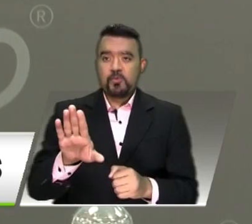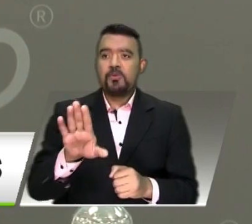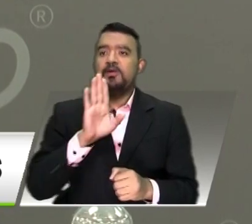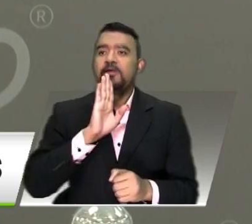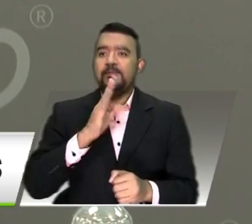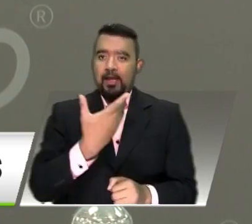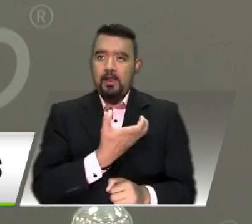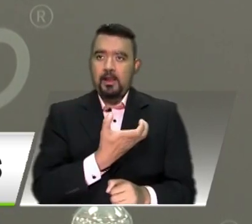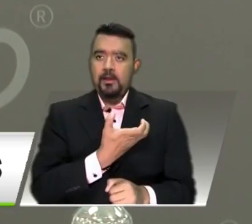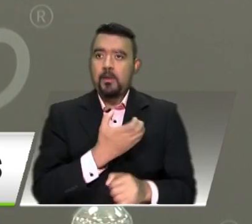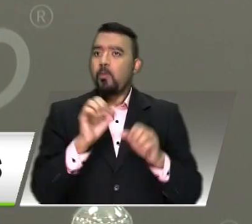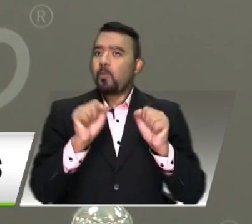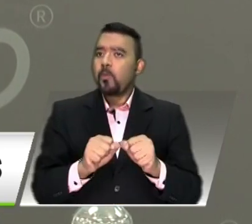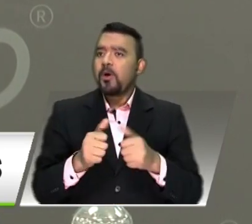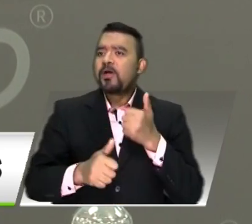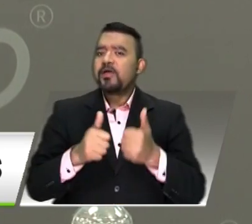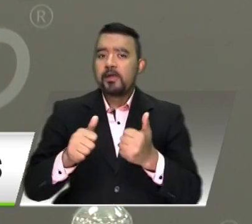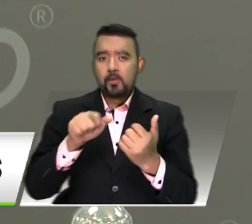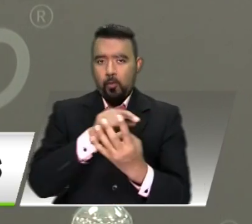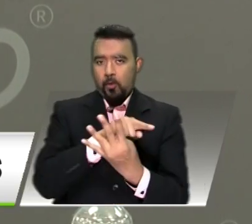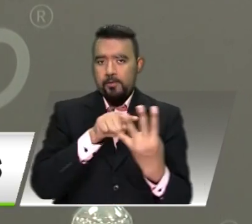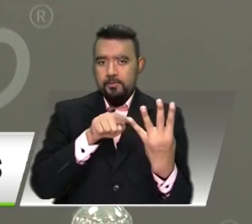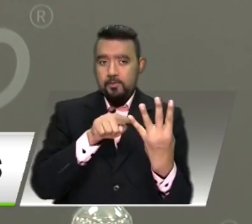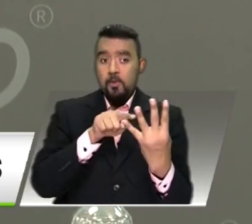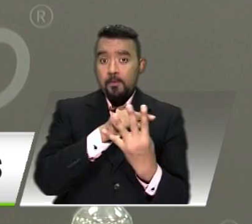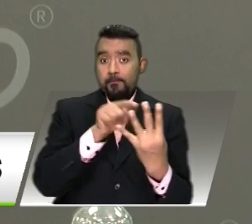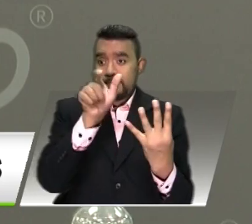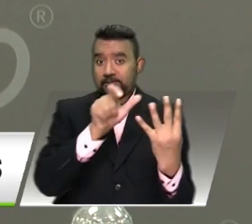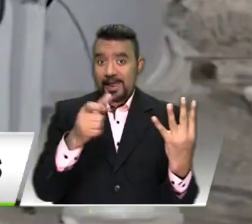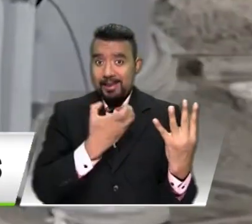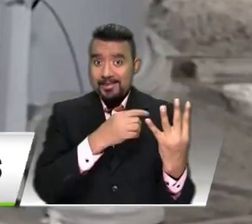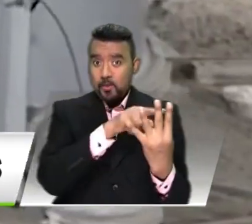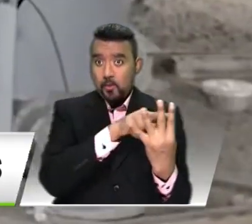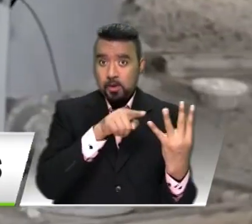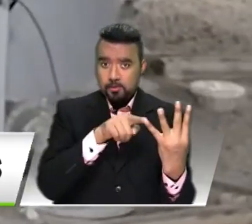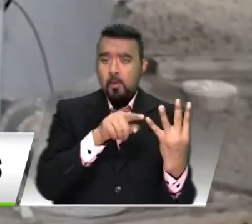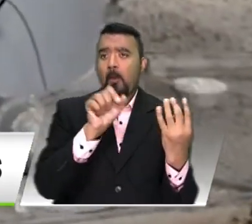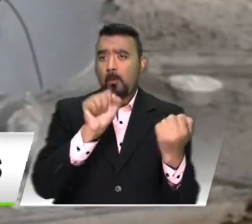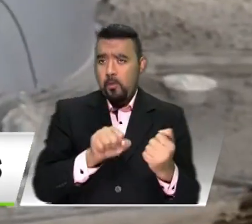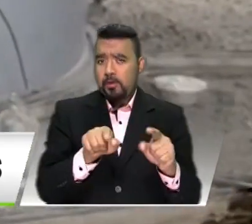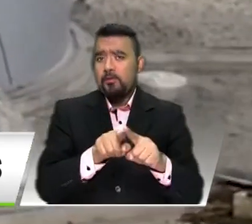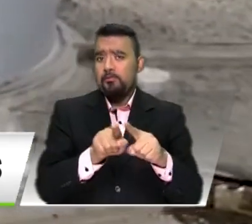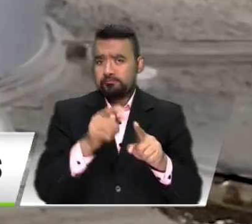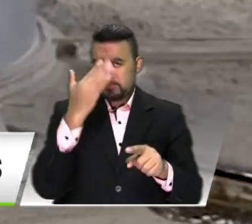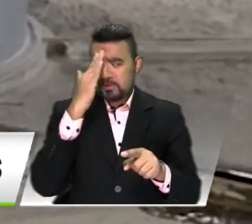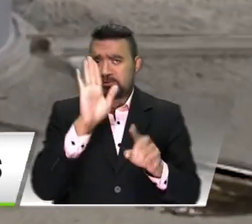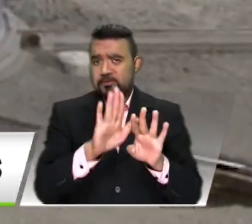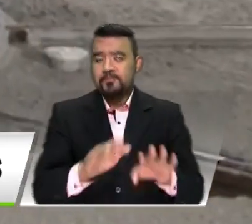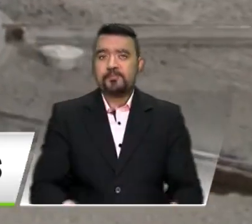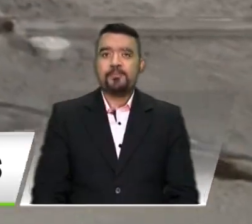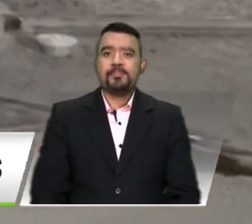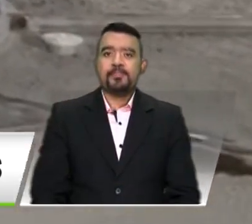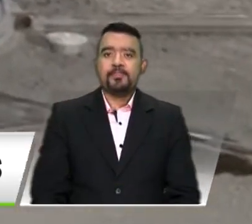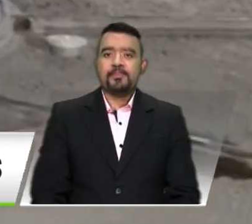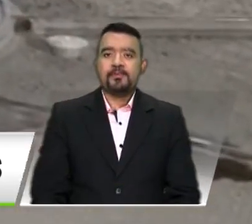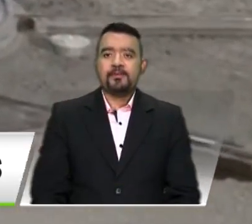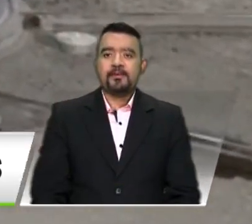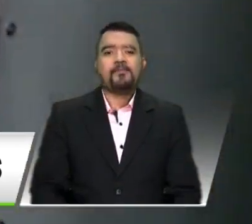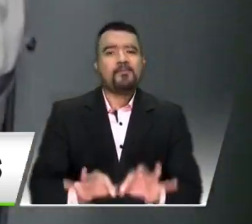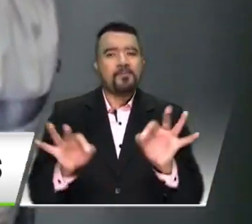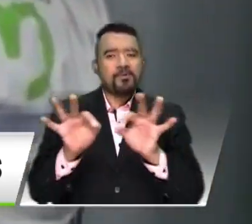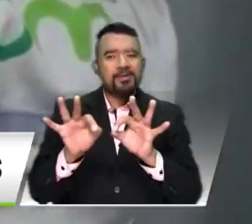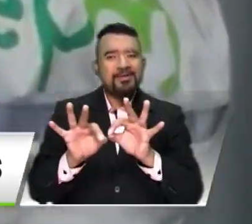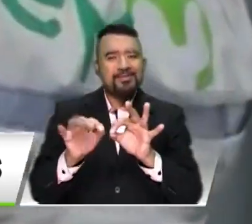que son cuatro, que tienen que ocurrir al tiempo para la misma fecha. Aunque EPM asegura estar listo para cumplir con